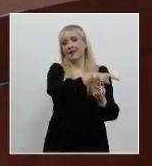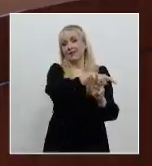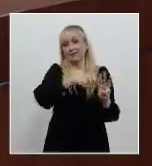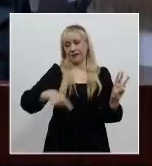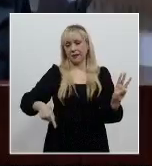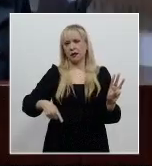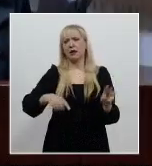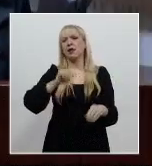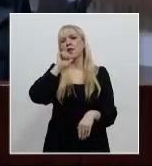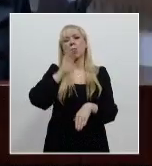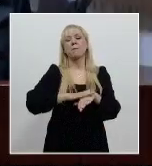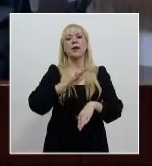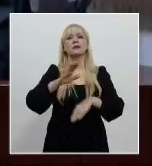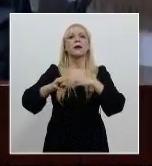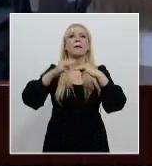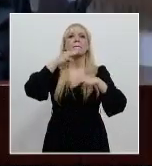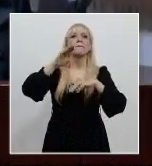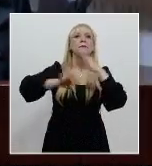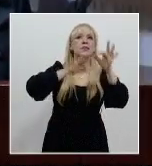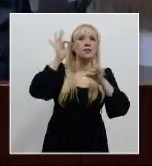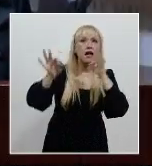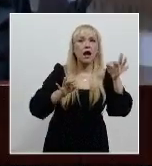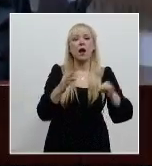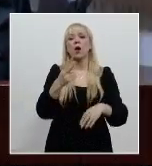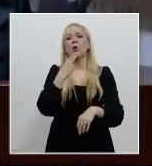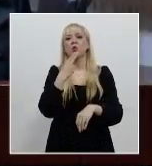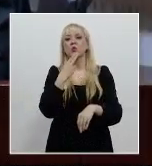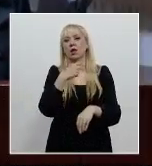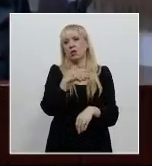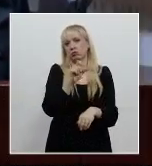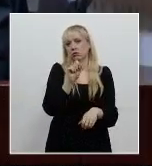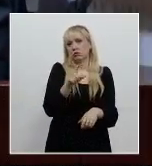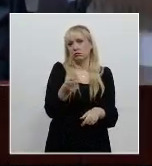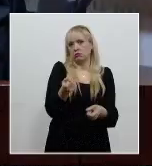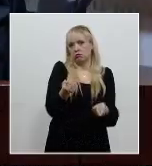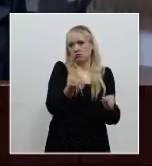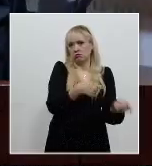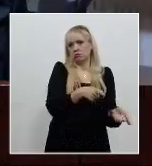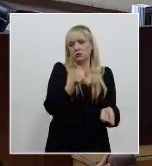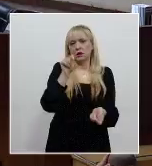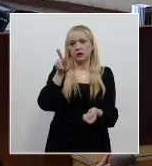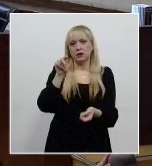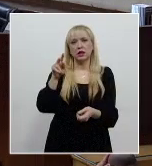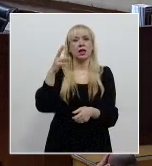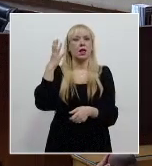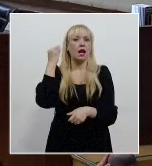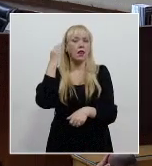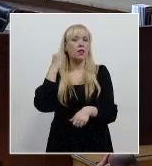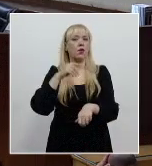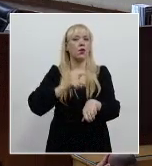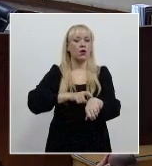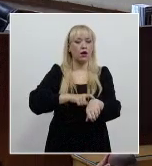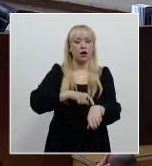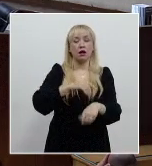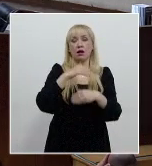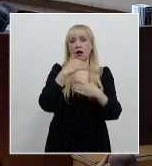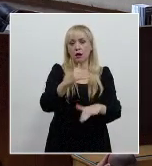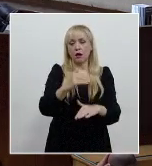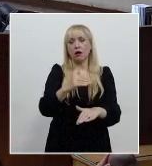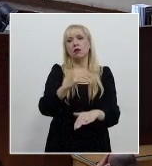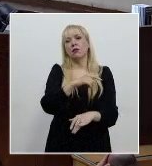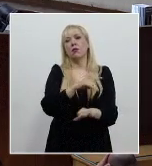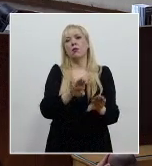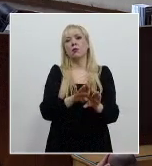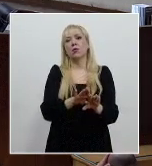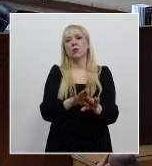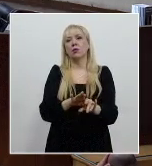solo pueden difundir mensajes genéricos al utilizar los tiempos de radio y televisión sin que puedan promocionar su proceso de selección o